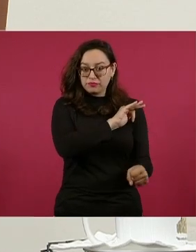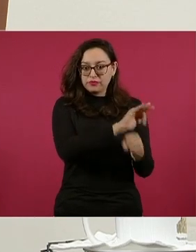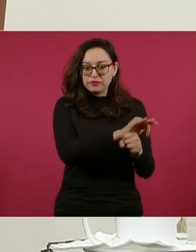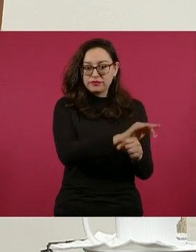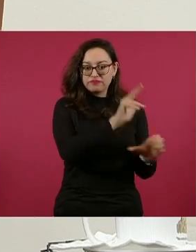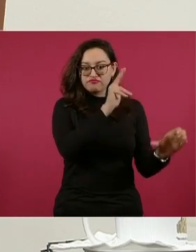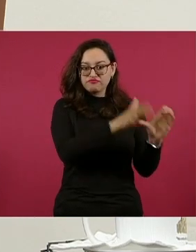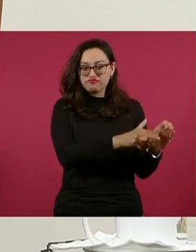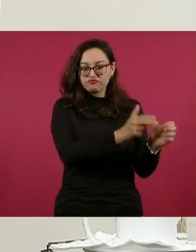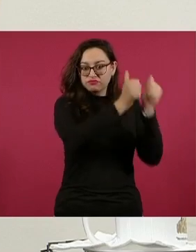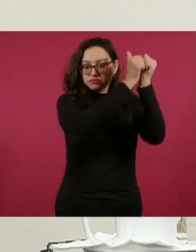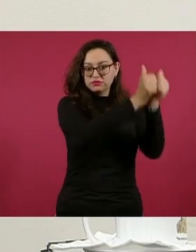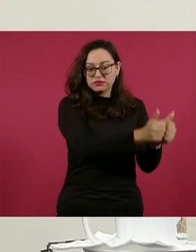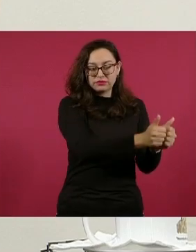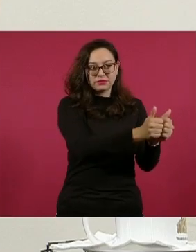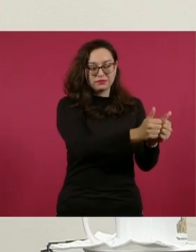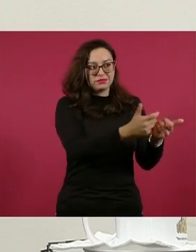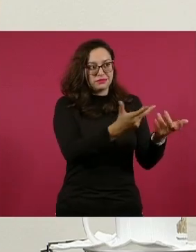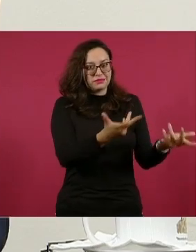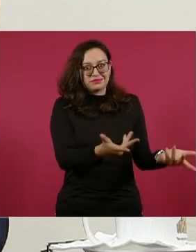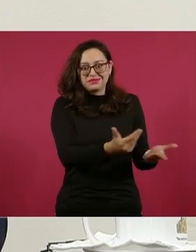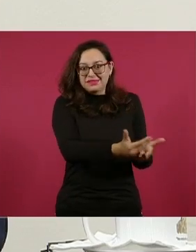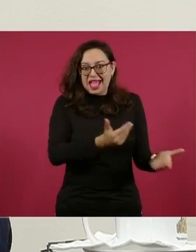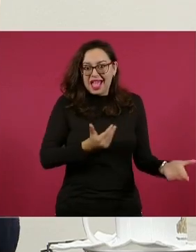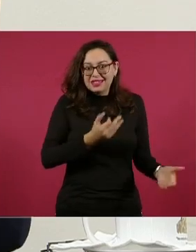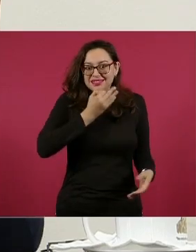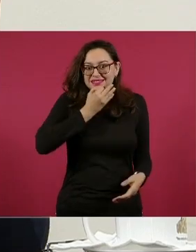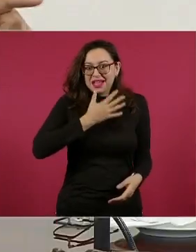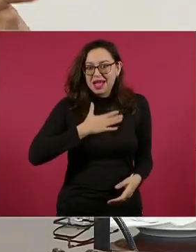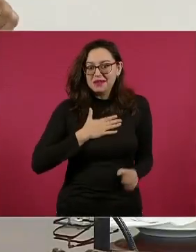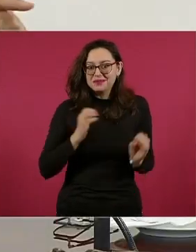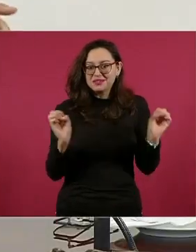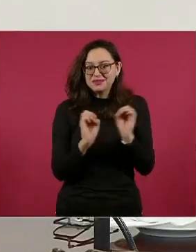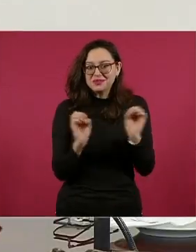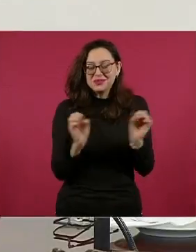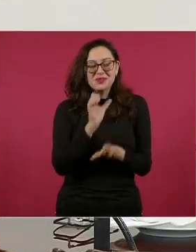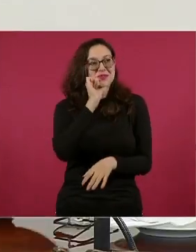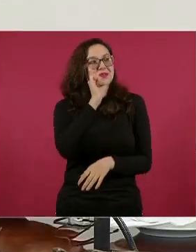y le otorgaron el asilo. Y es